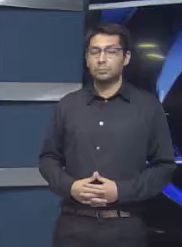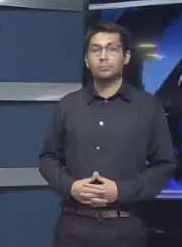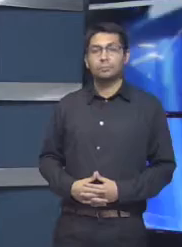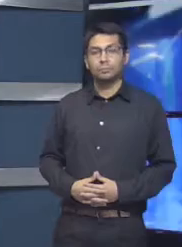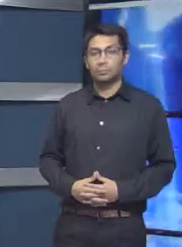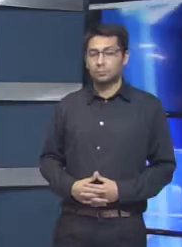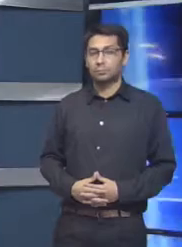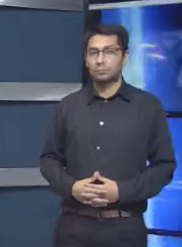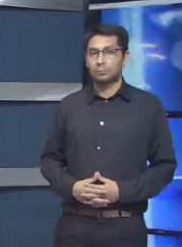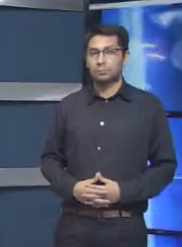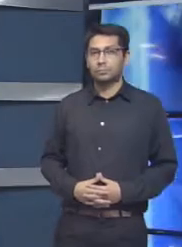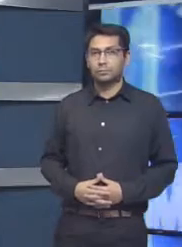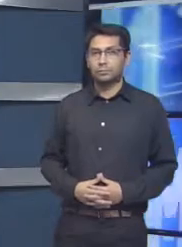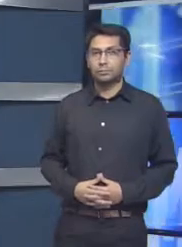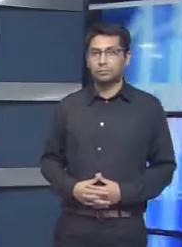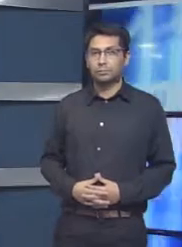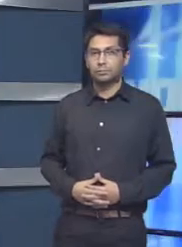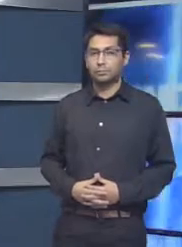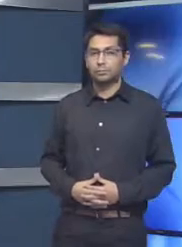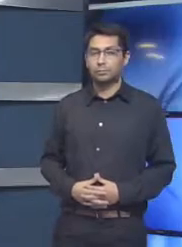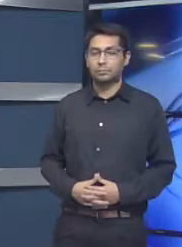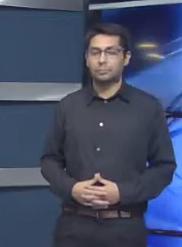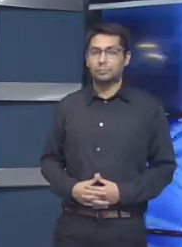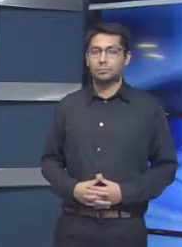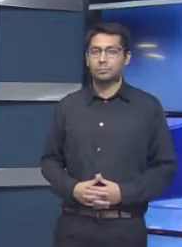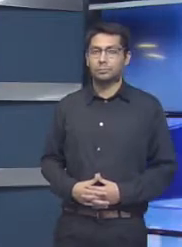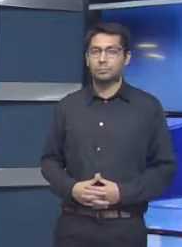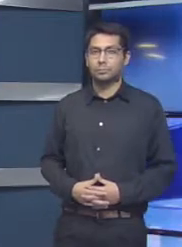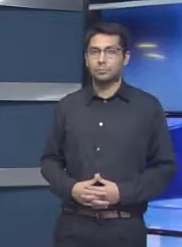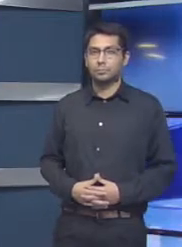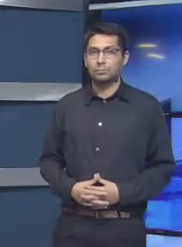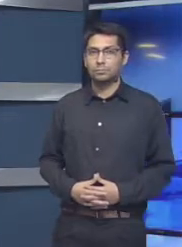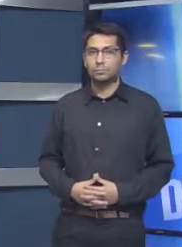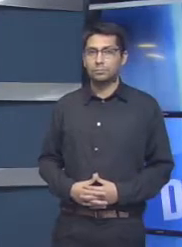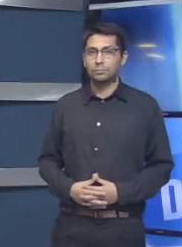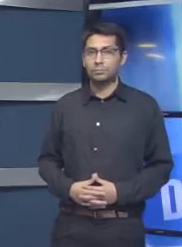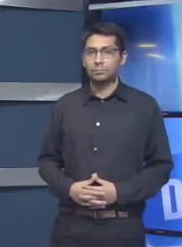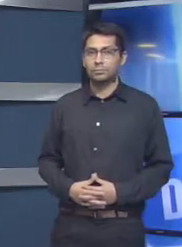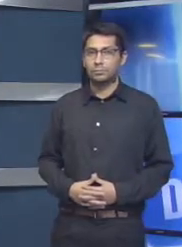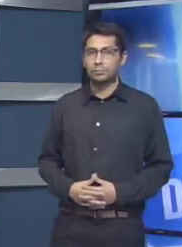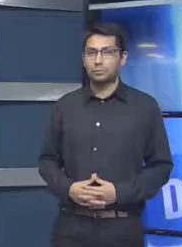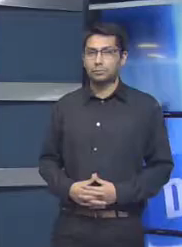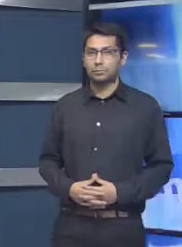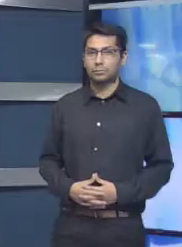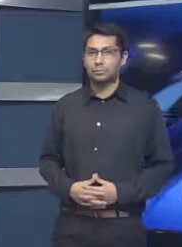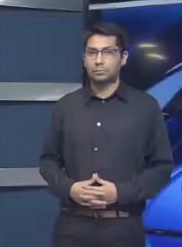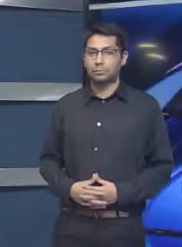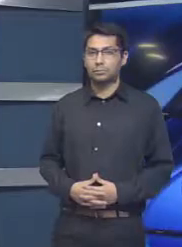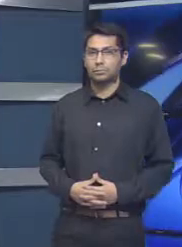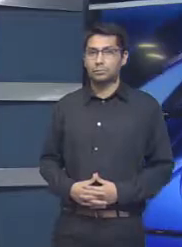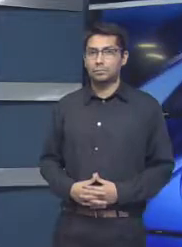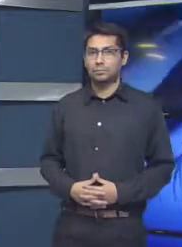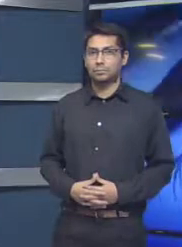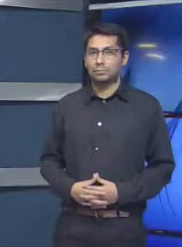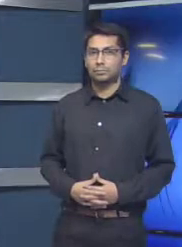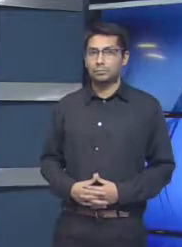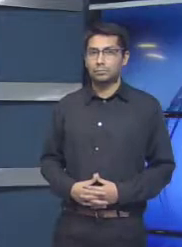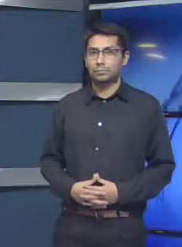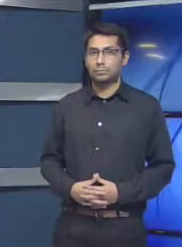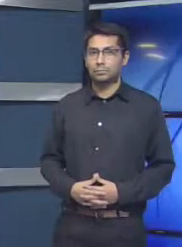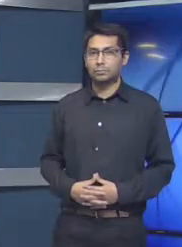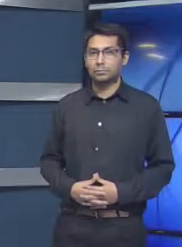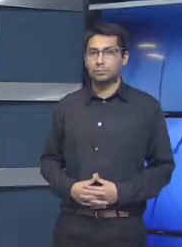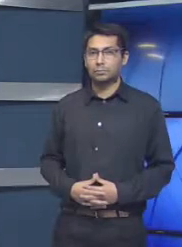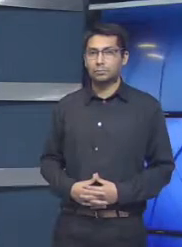acreditación de la venta en el tema de débito, ¿no? En tarjeta de débito. Así que también estamos